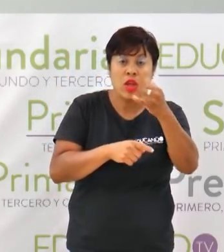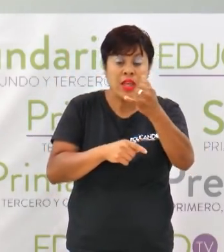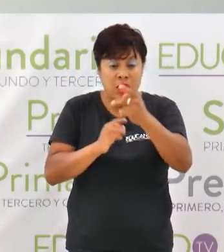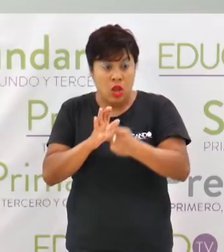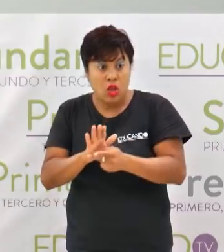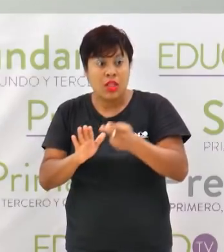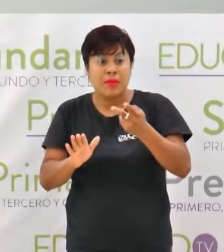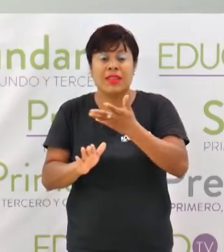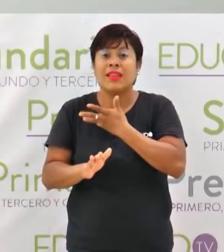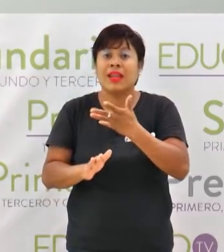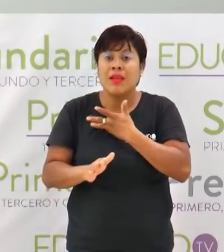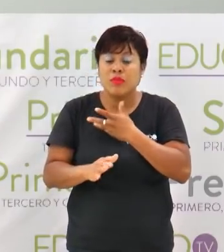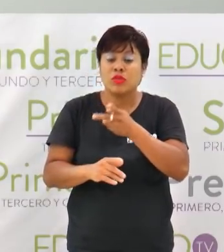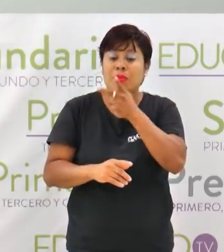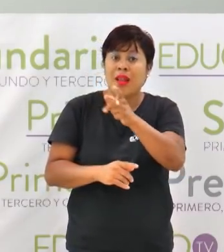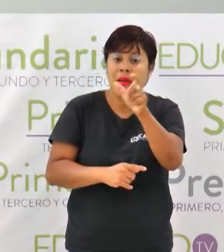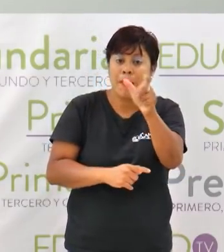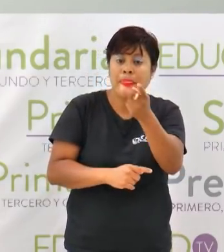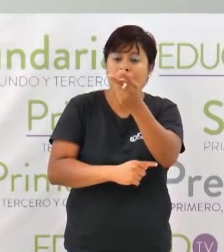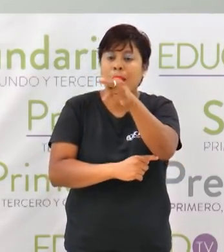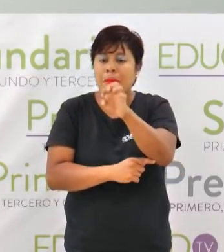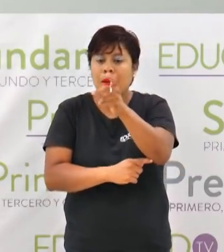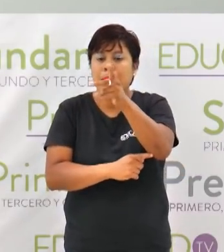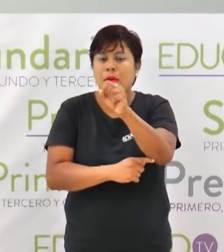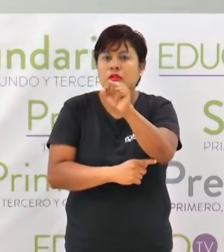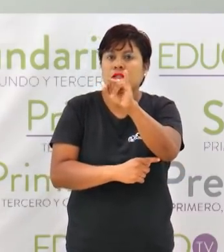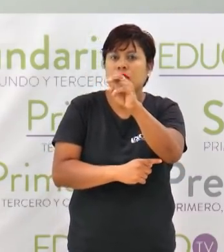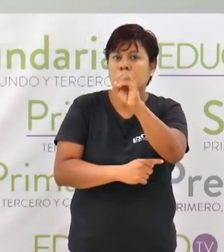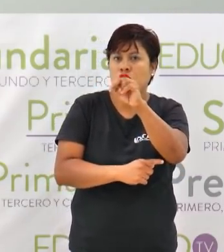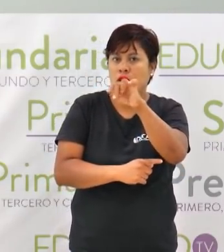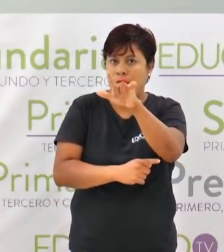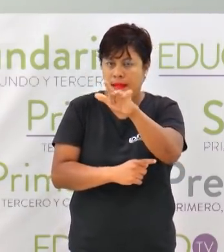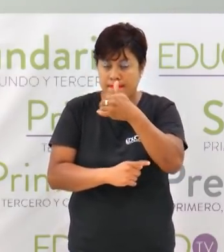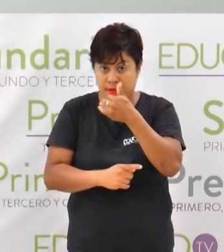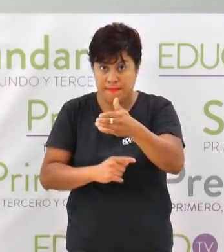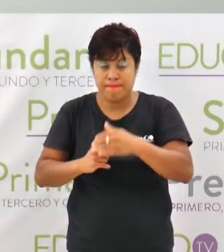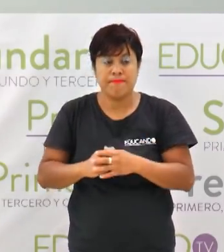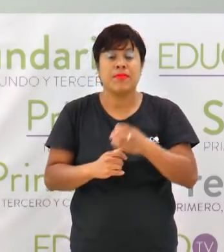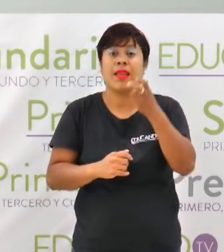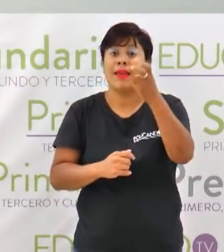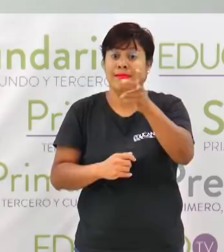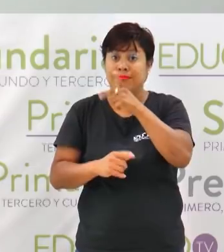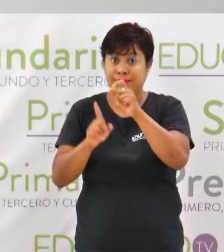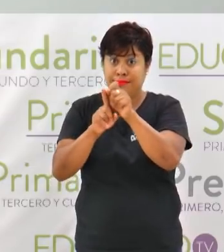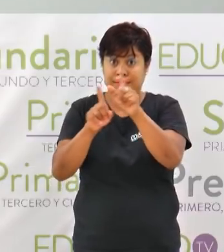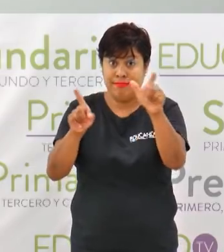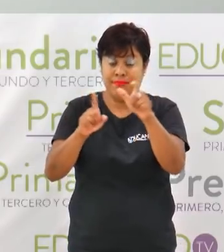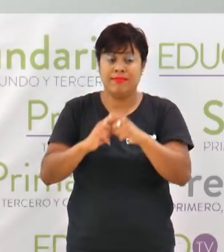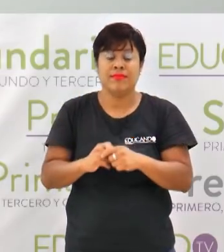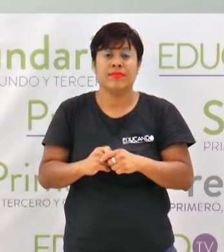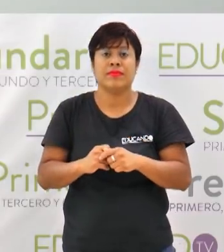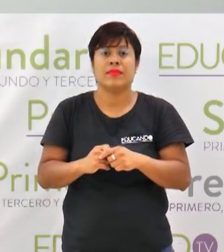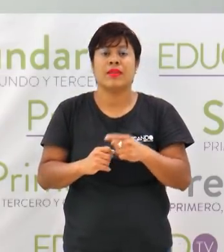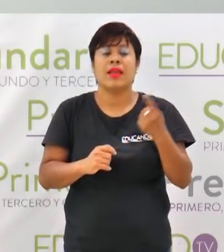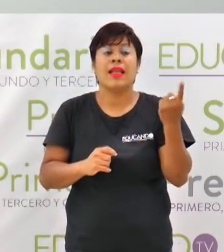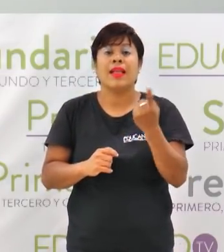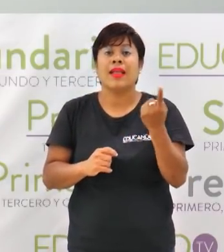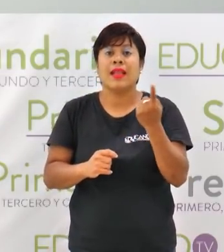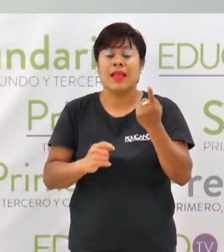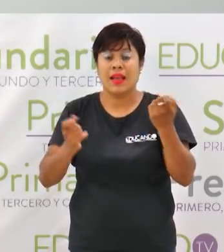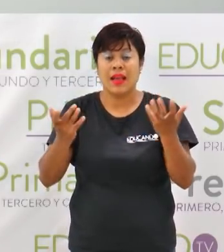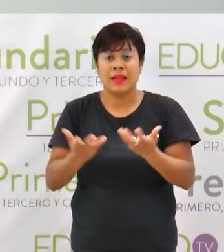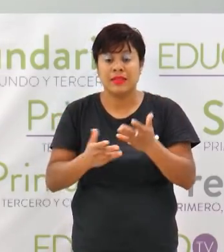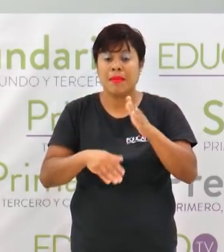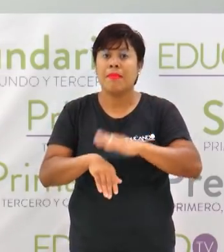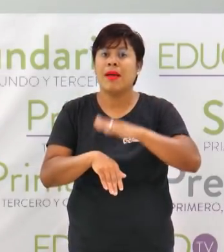y nuevamente tenemos una frase preposicional. Bien, esta frase preposicional que